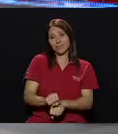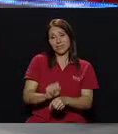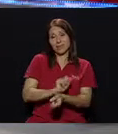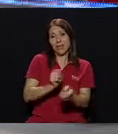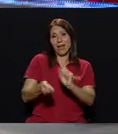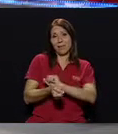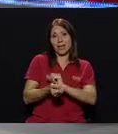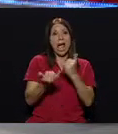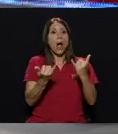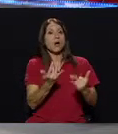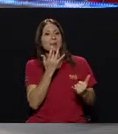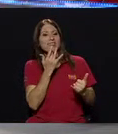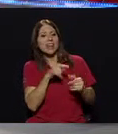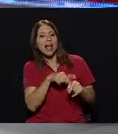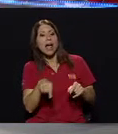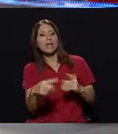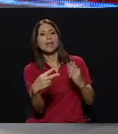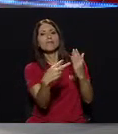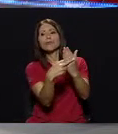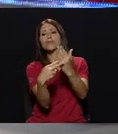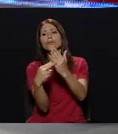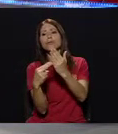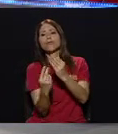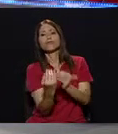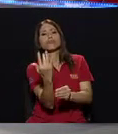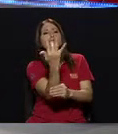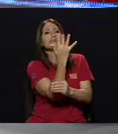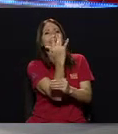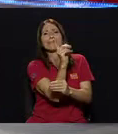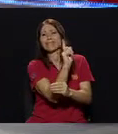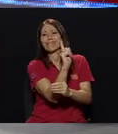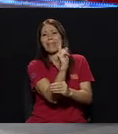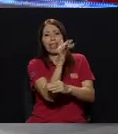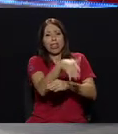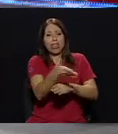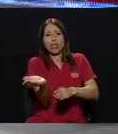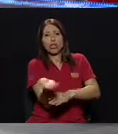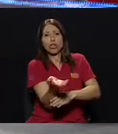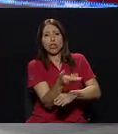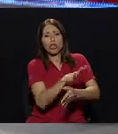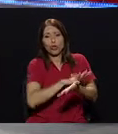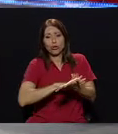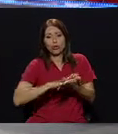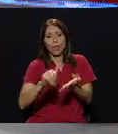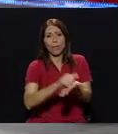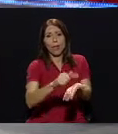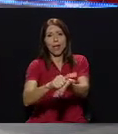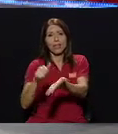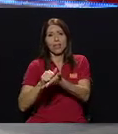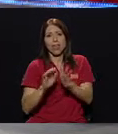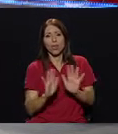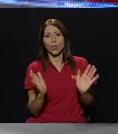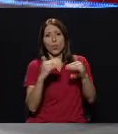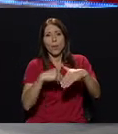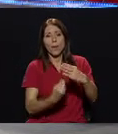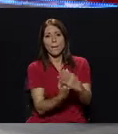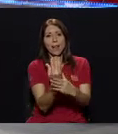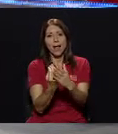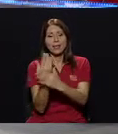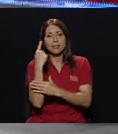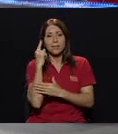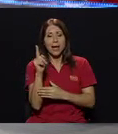prefieren tener un planche gris que tener una zona verde e incluso tener plantas que son fundamentales, sobre todo las que tienen